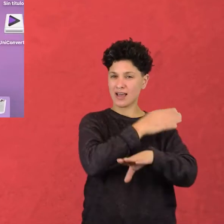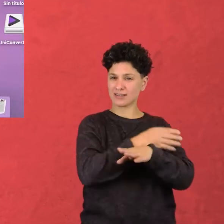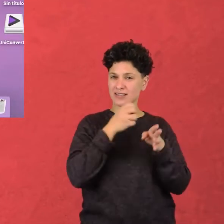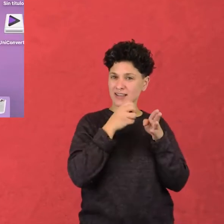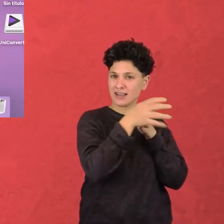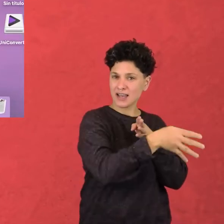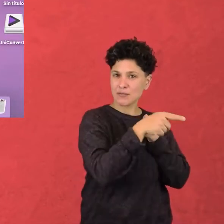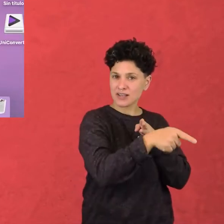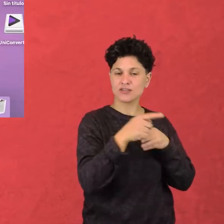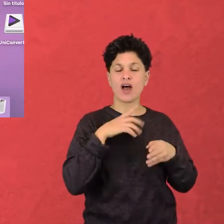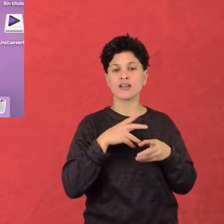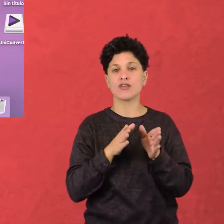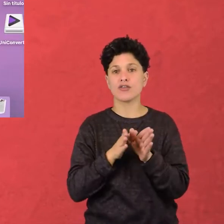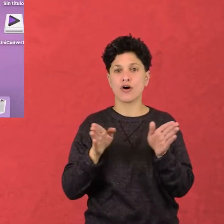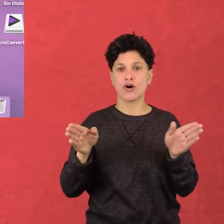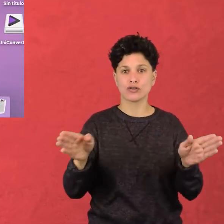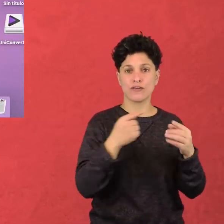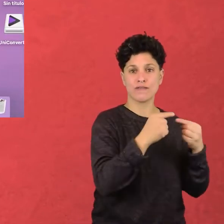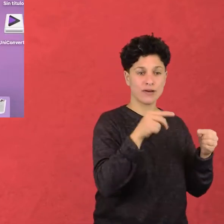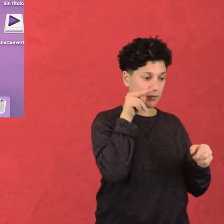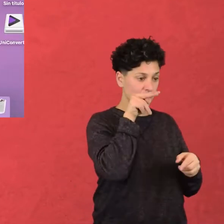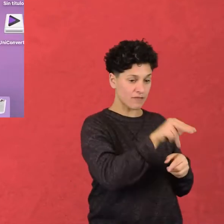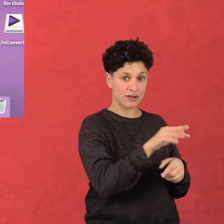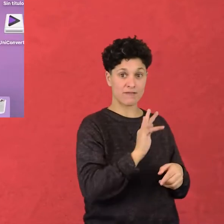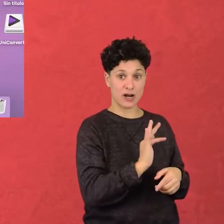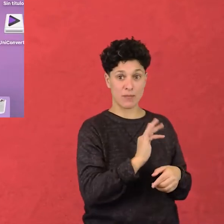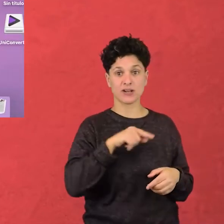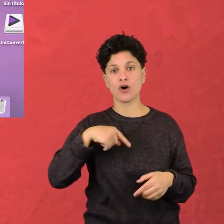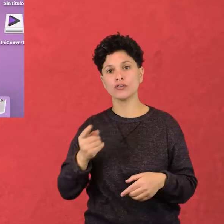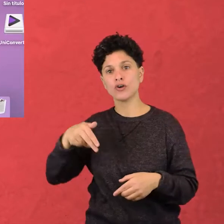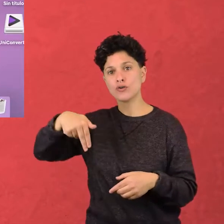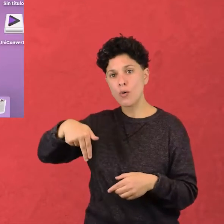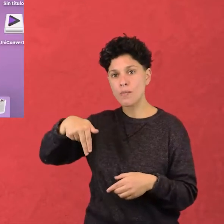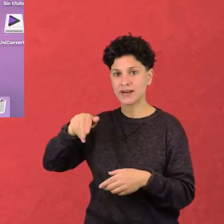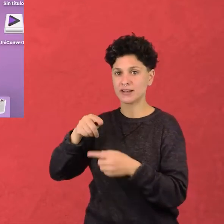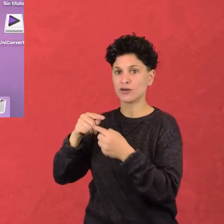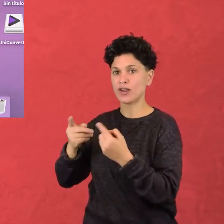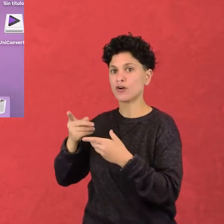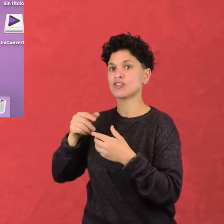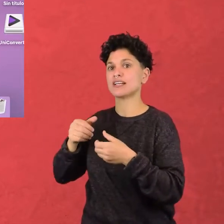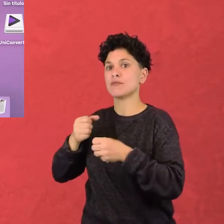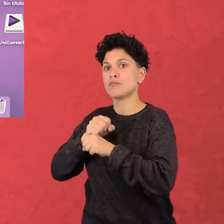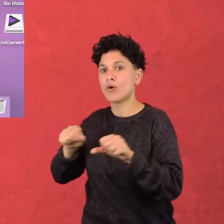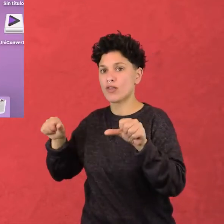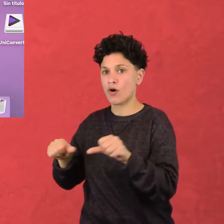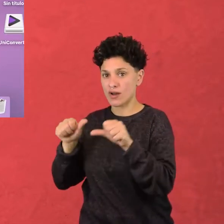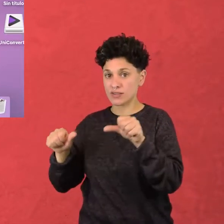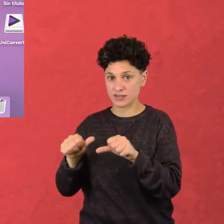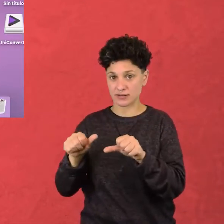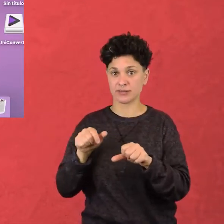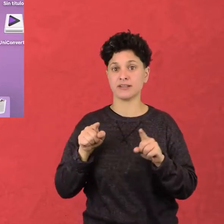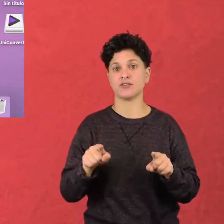teníamos el lado fenoménico y el lado nouménico que había quedado un poco vacío, y es porque habría que completar ese esquema con